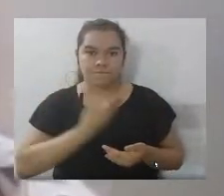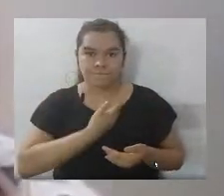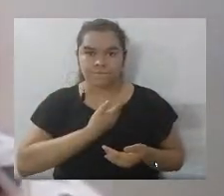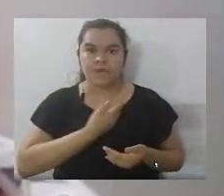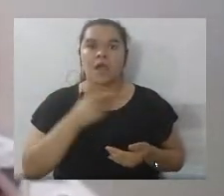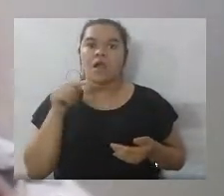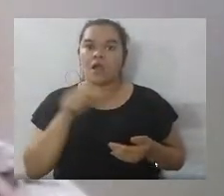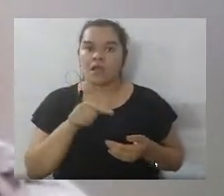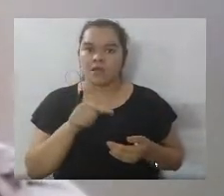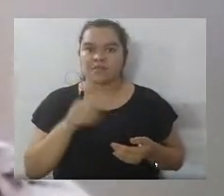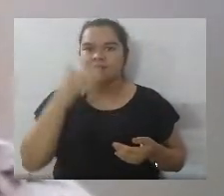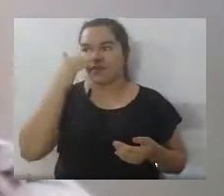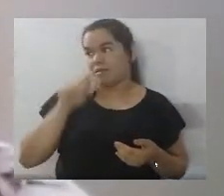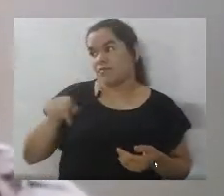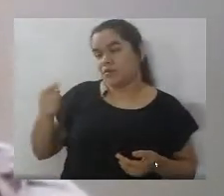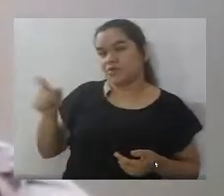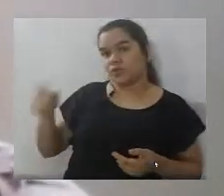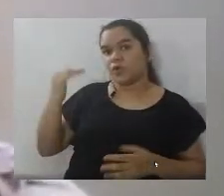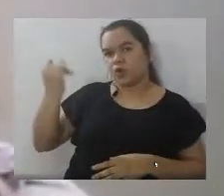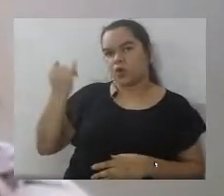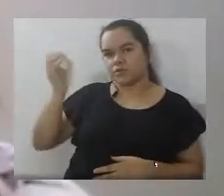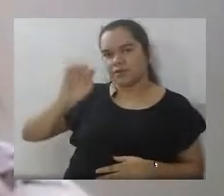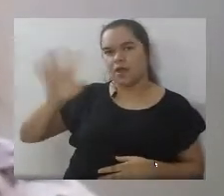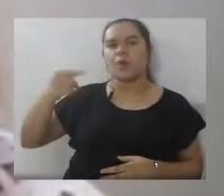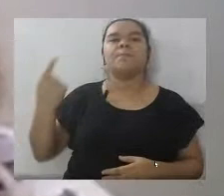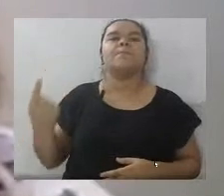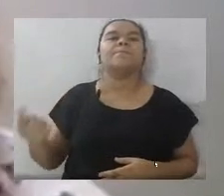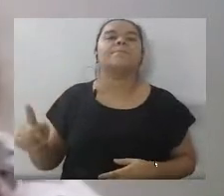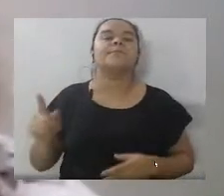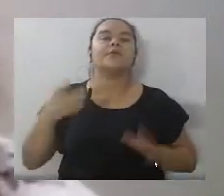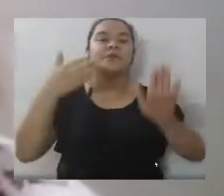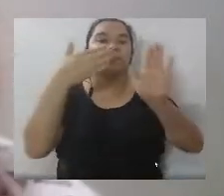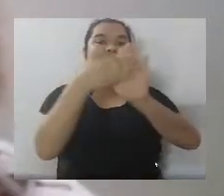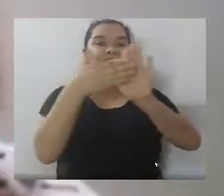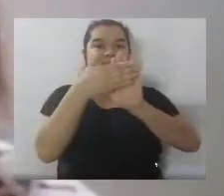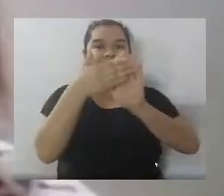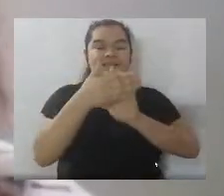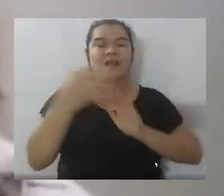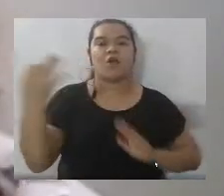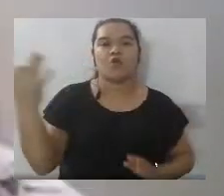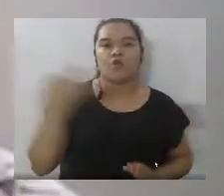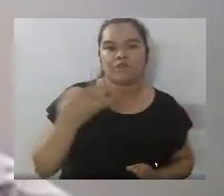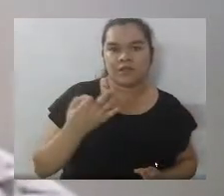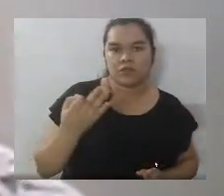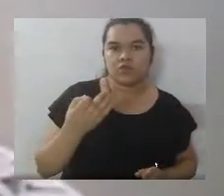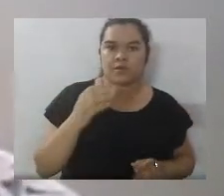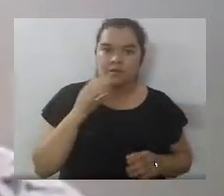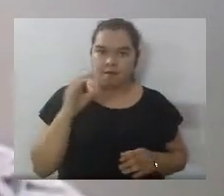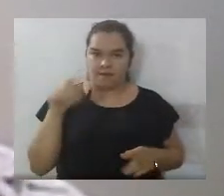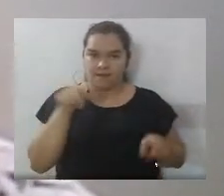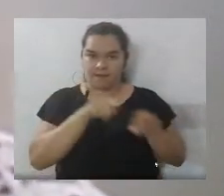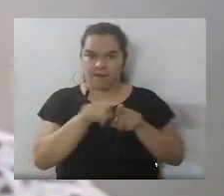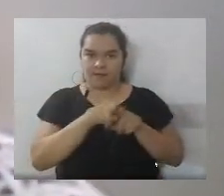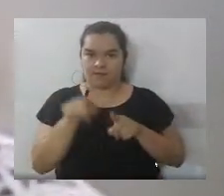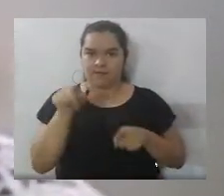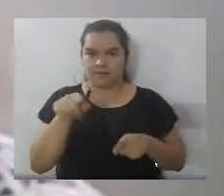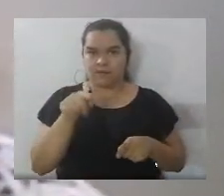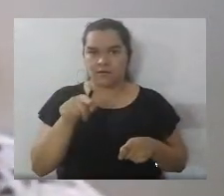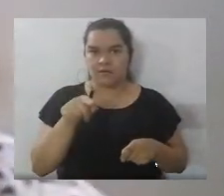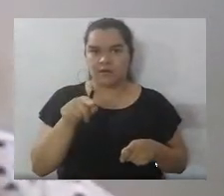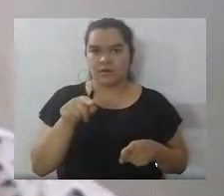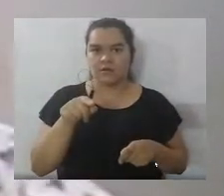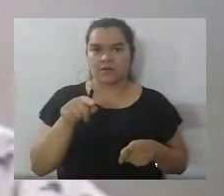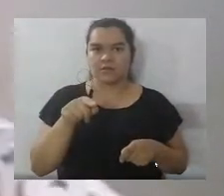puede ampliarlo Chiqui, pero las asignaturas obligatorias de la carrera